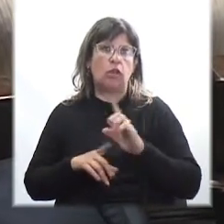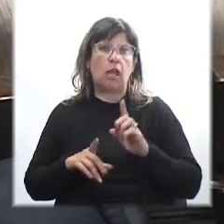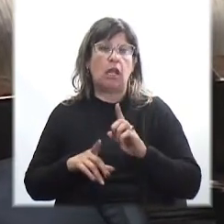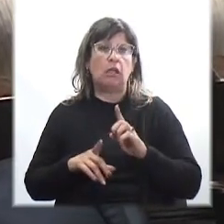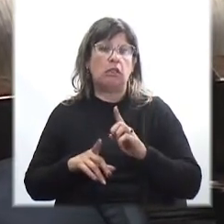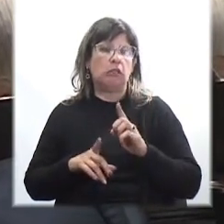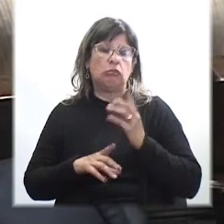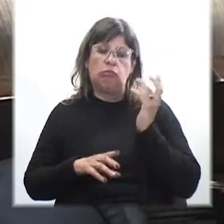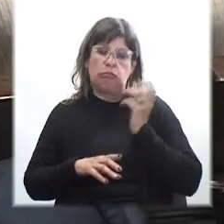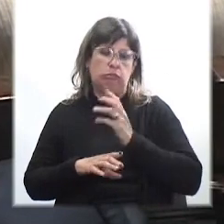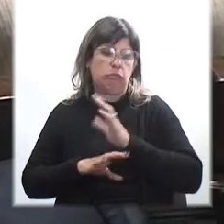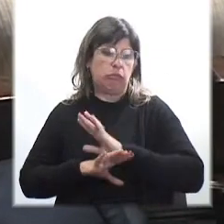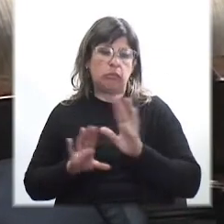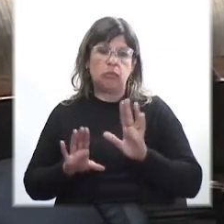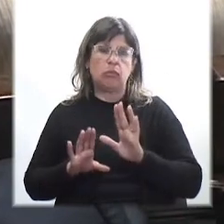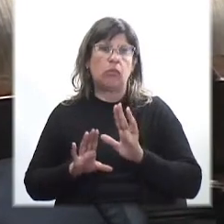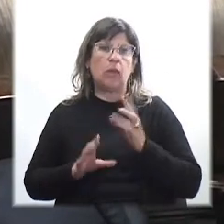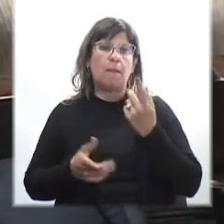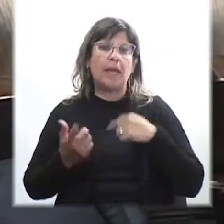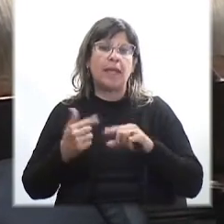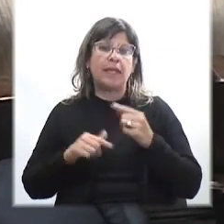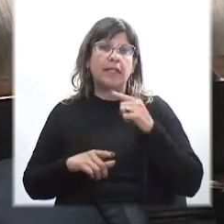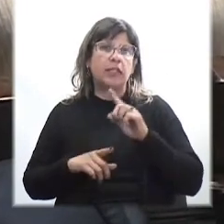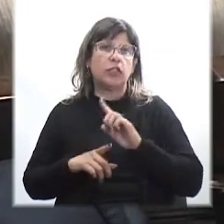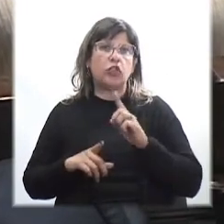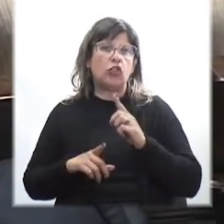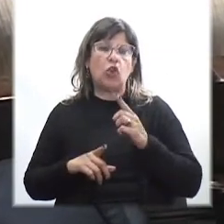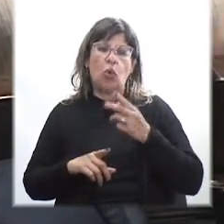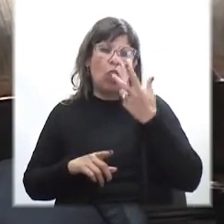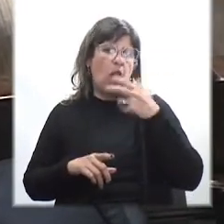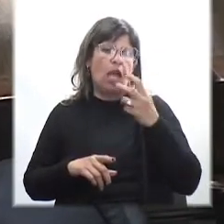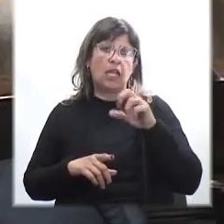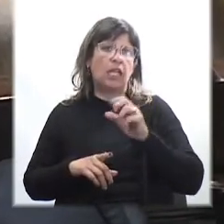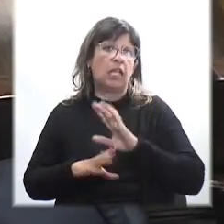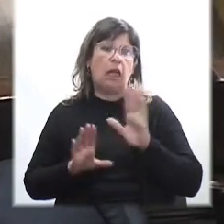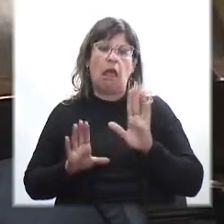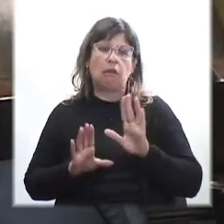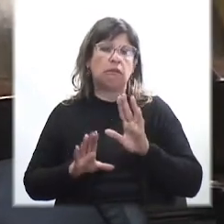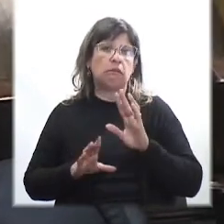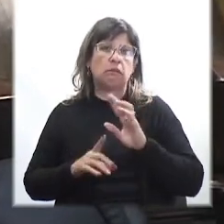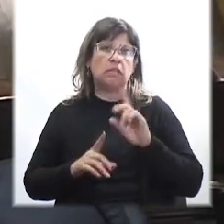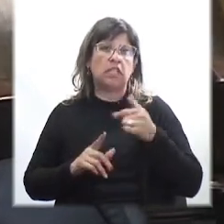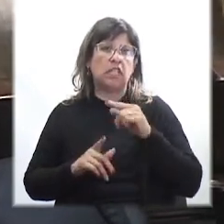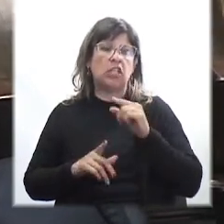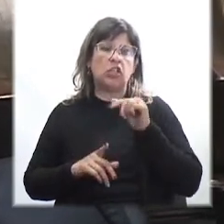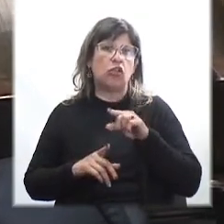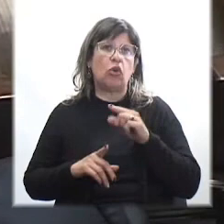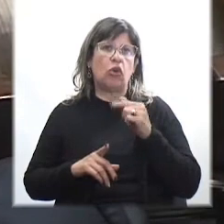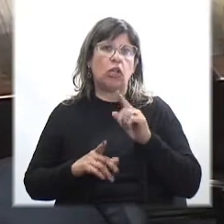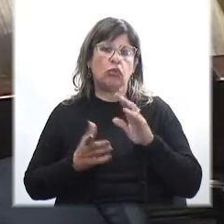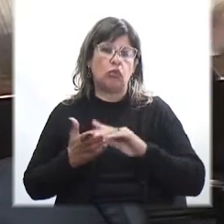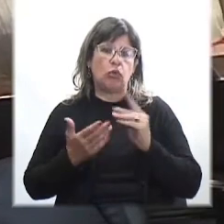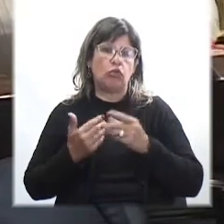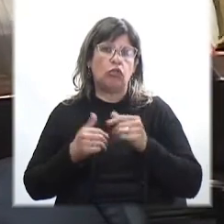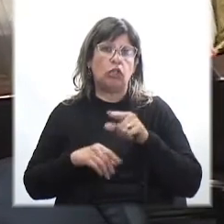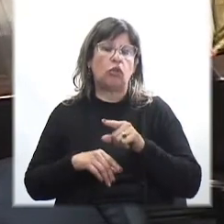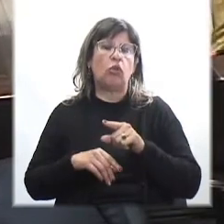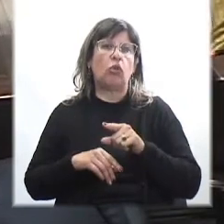considero nefasto. Sin embargo, no voy a alzar la voz ni a calificar a quienes entienden que es un